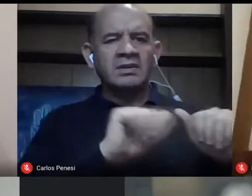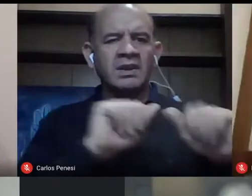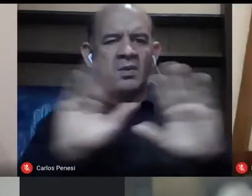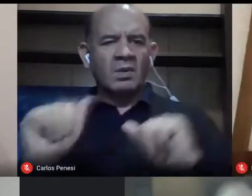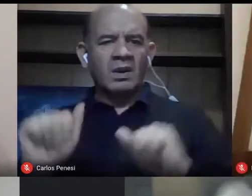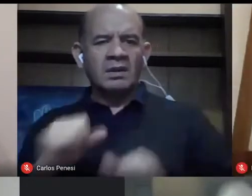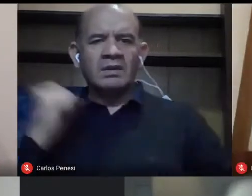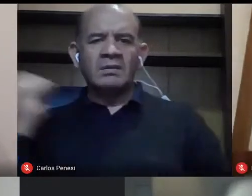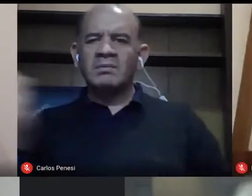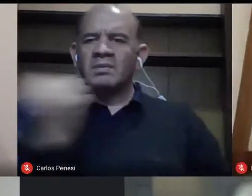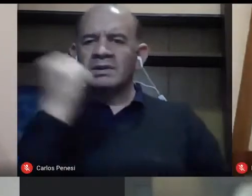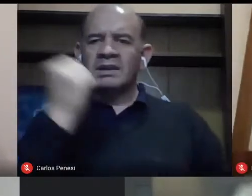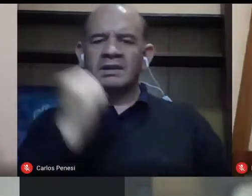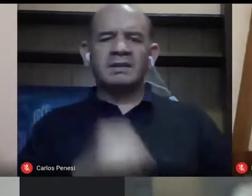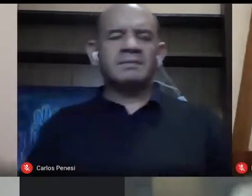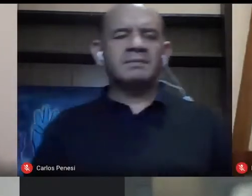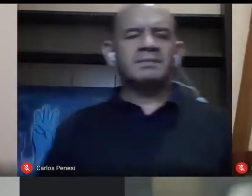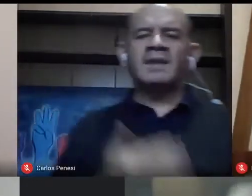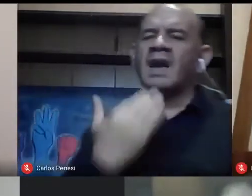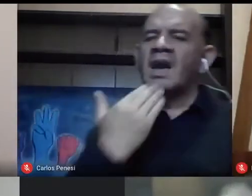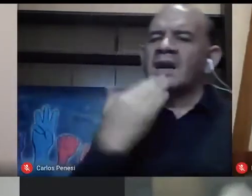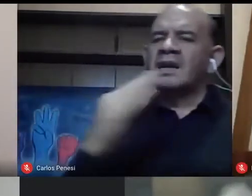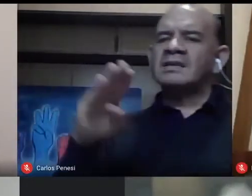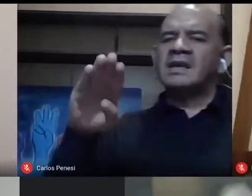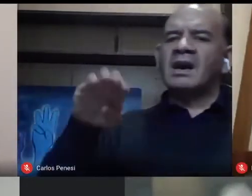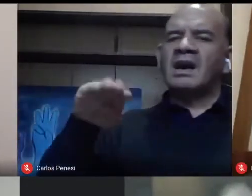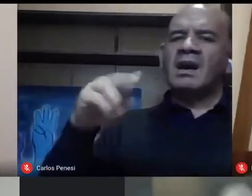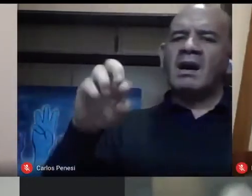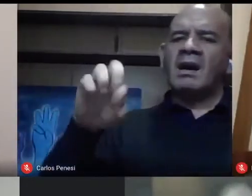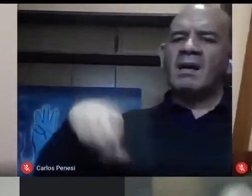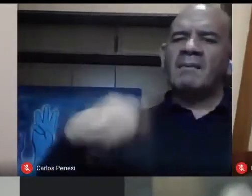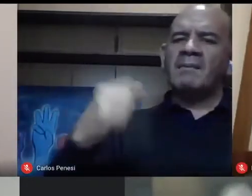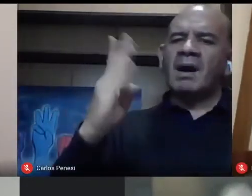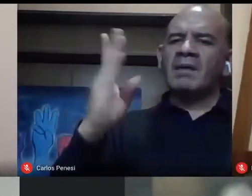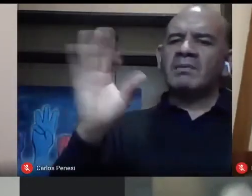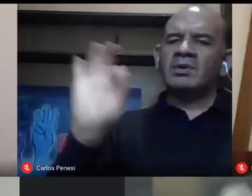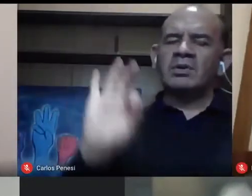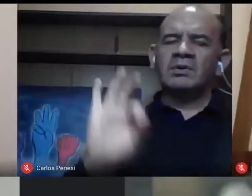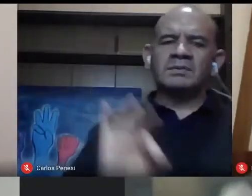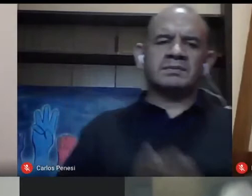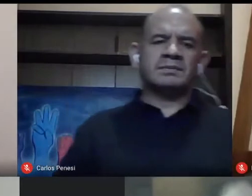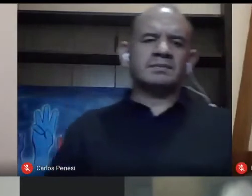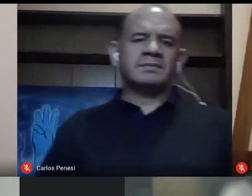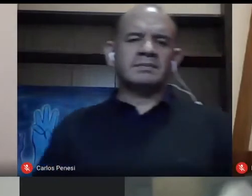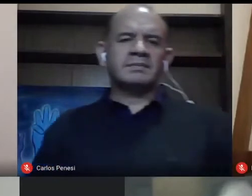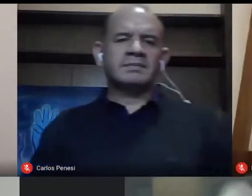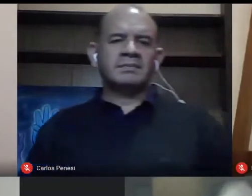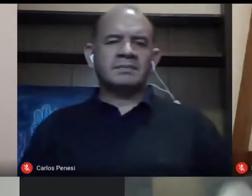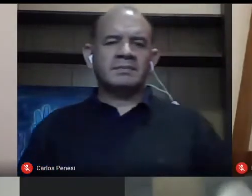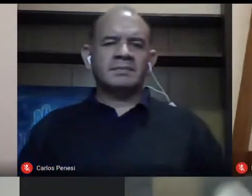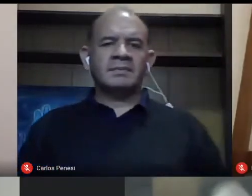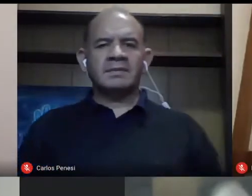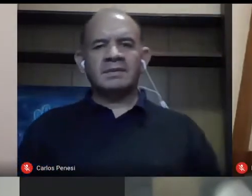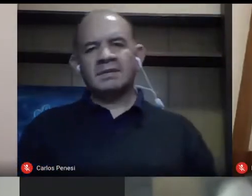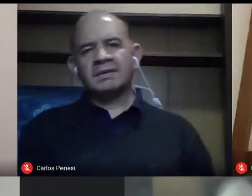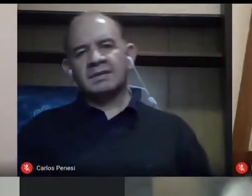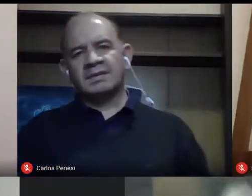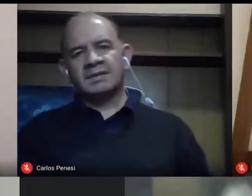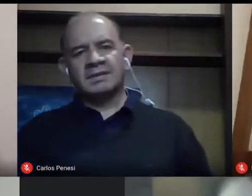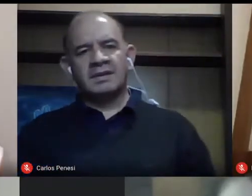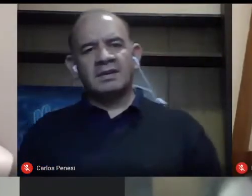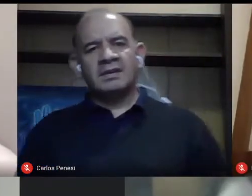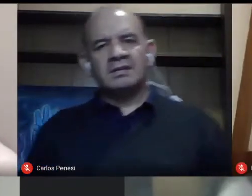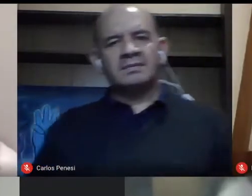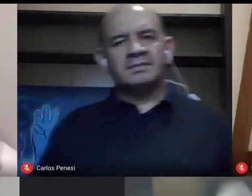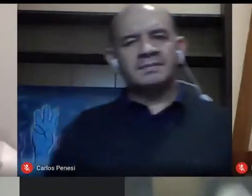Gracias, Pablo. Le damos el paso a Bárbara o a Gaby. Yo. Bien.